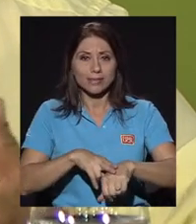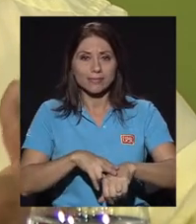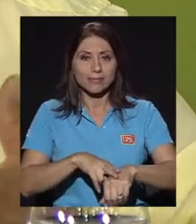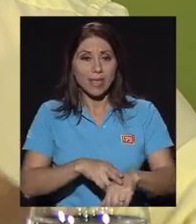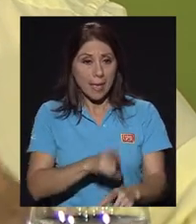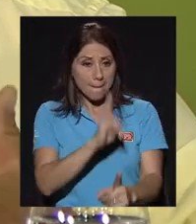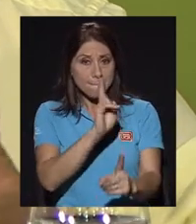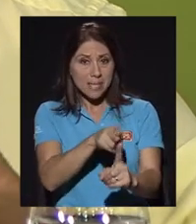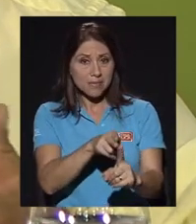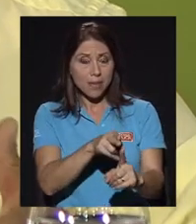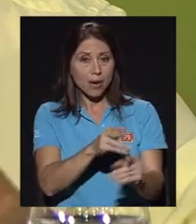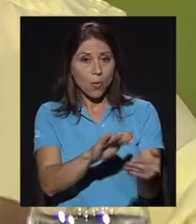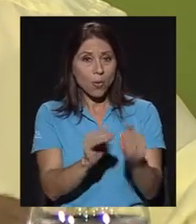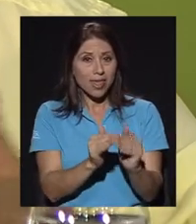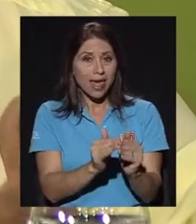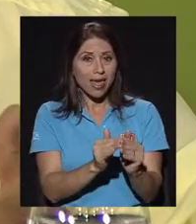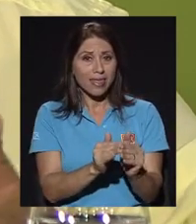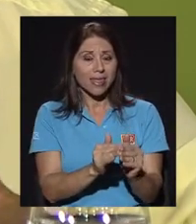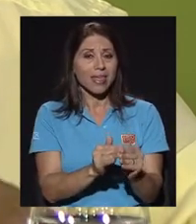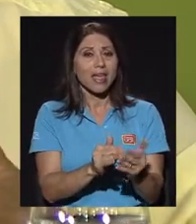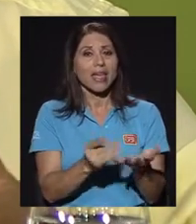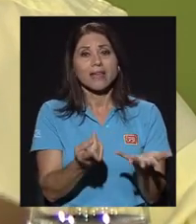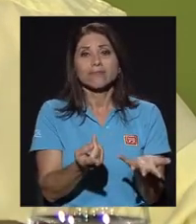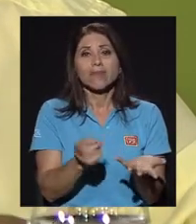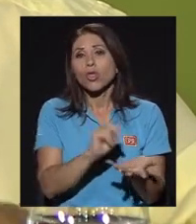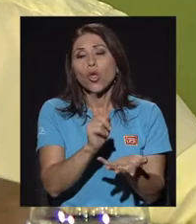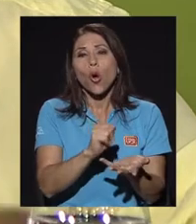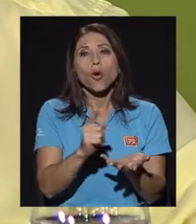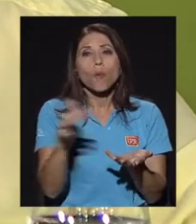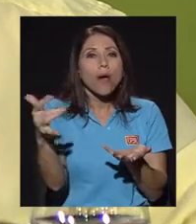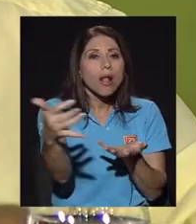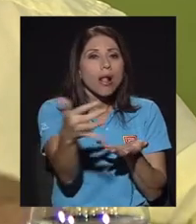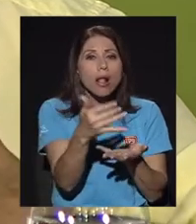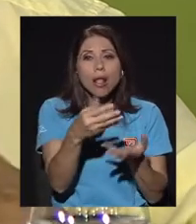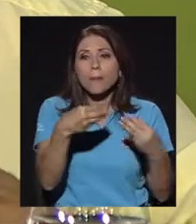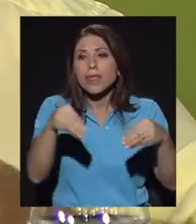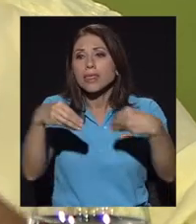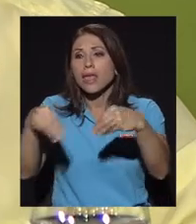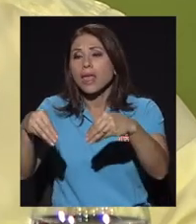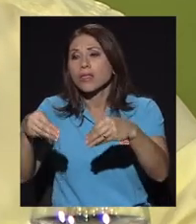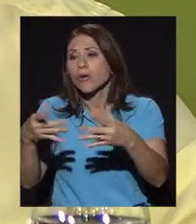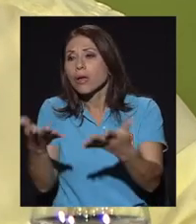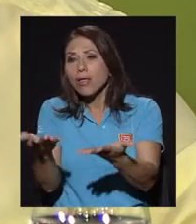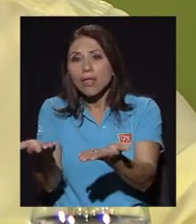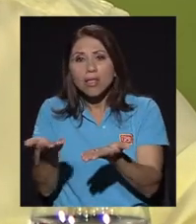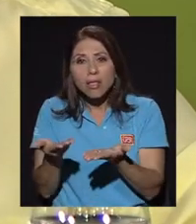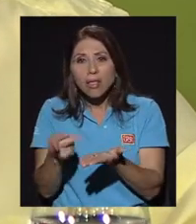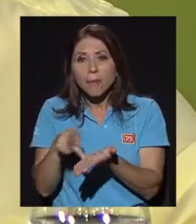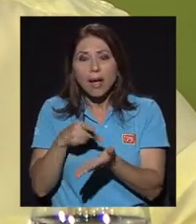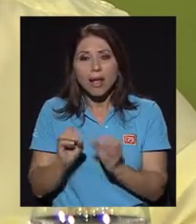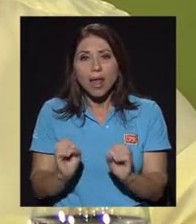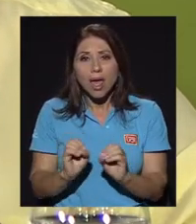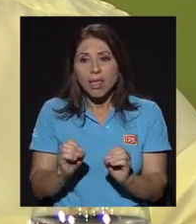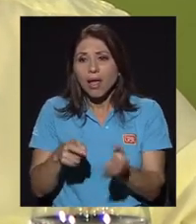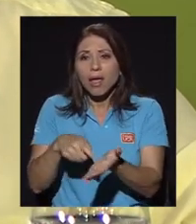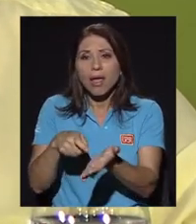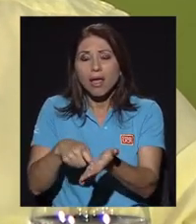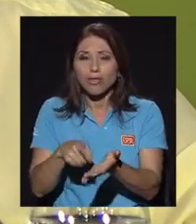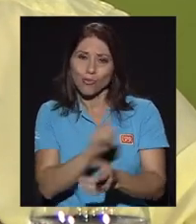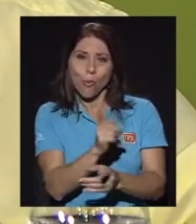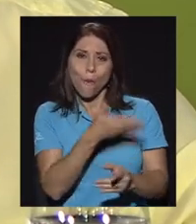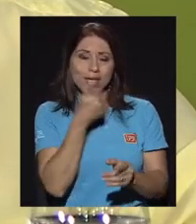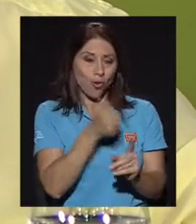comunidades, en lugar de estar recolectando y vendiéndole al que no le paga o al que le paga mal o que le quedó debiendo, que sean